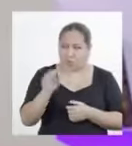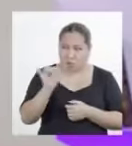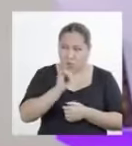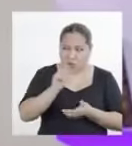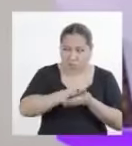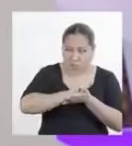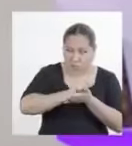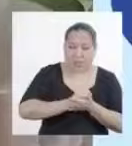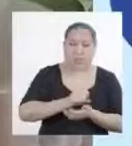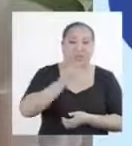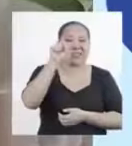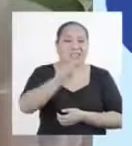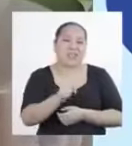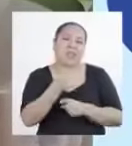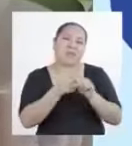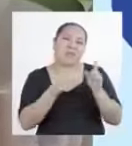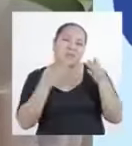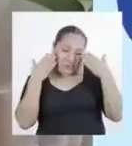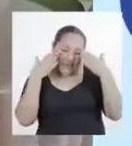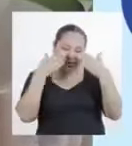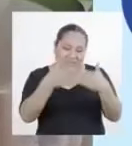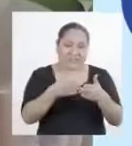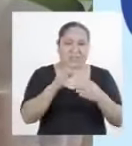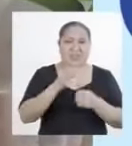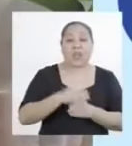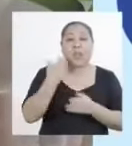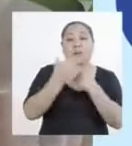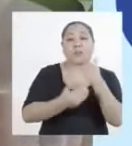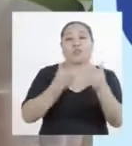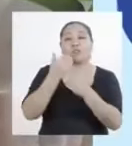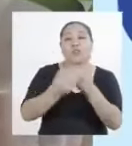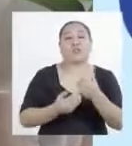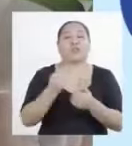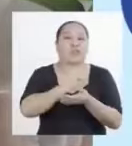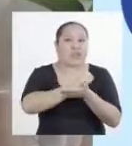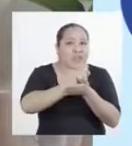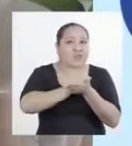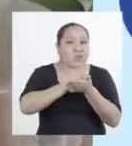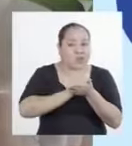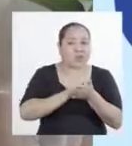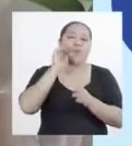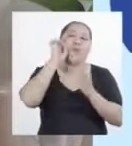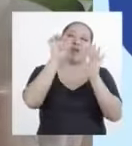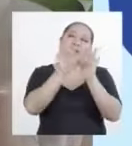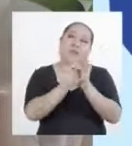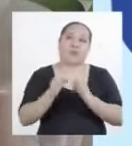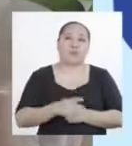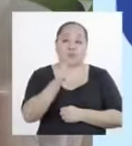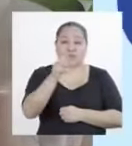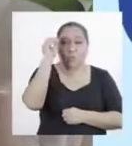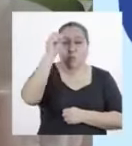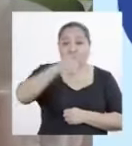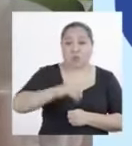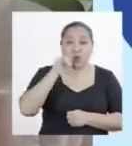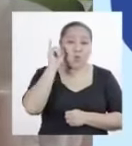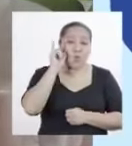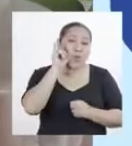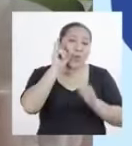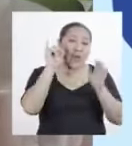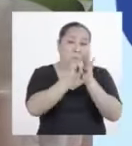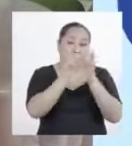simplemente escritura? Sí, pero es en un sentido más preciso el proceso de producción de un texto Por ejemplo,